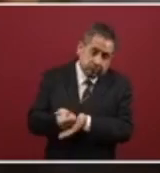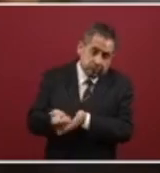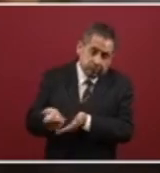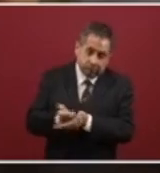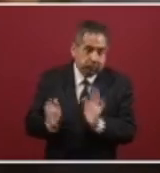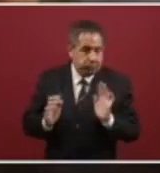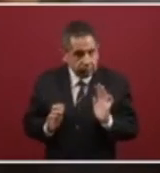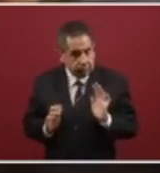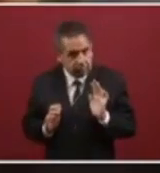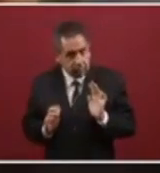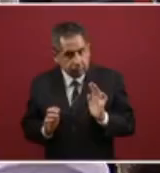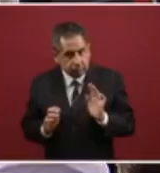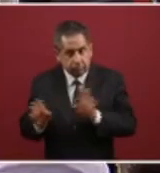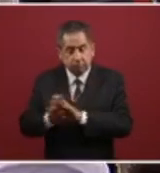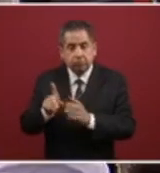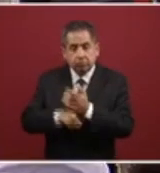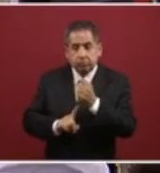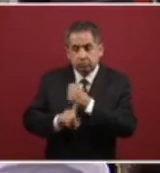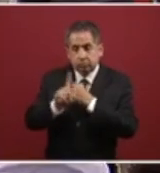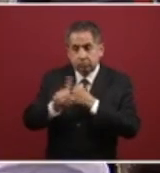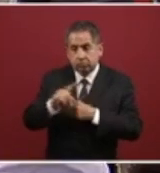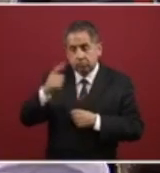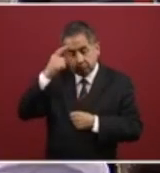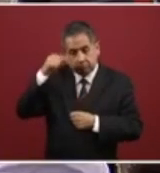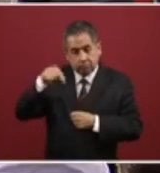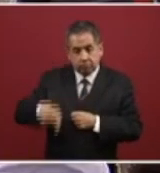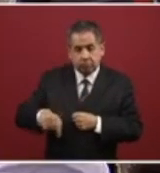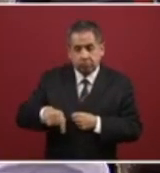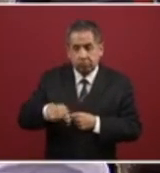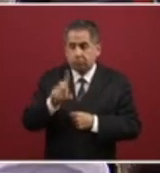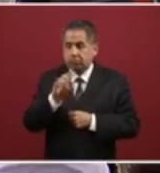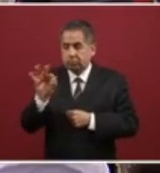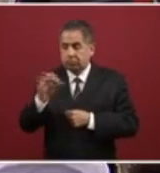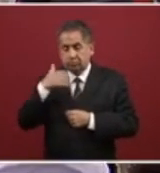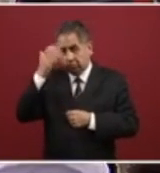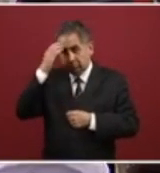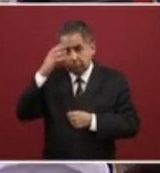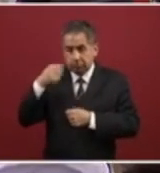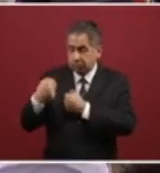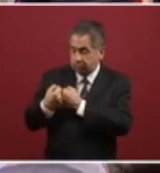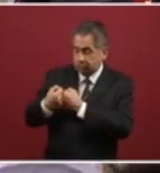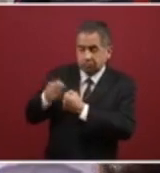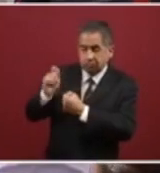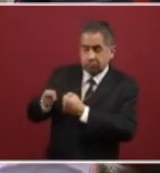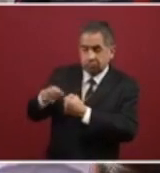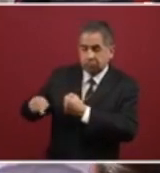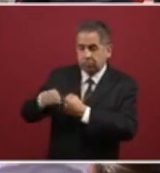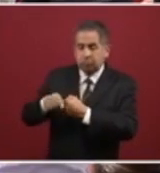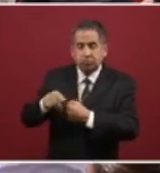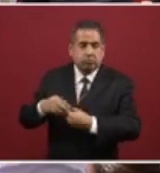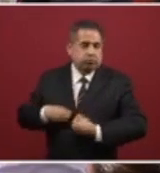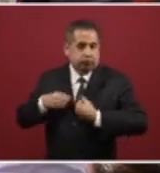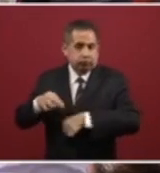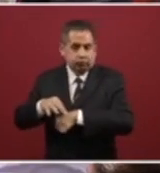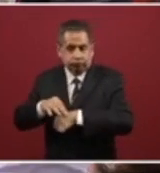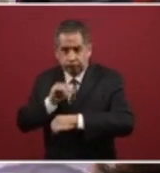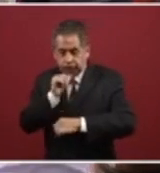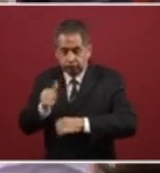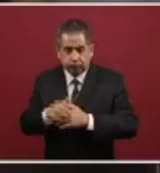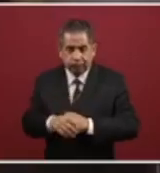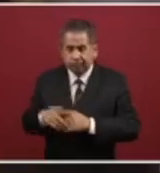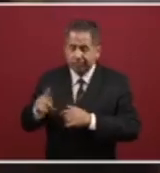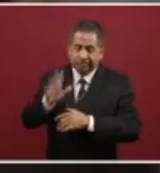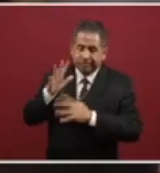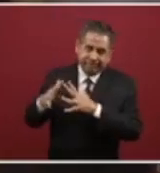sin contar el grave problema. Ustedes aquí en el DF no conocen la realidad de la frontera, no la conocen porque no la han vivido. Es una zona de